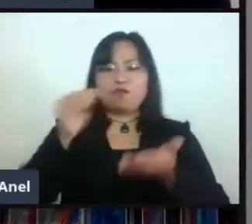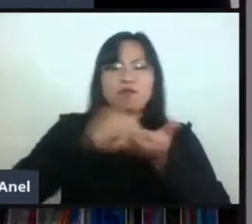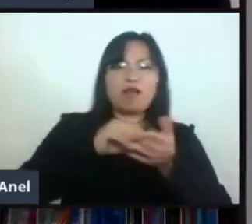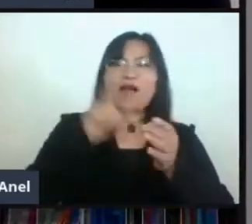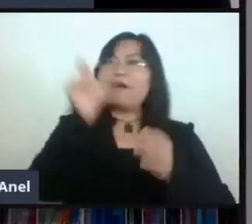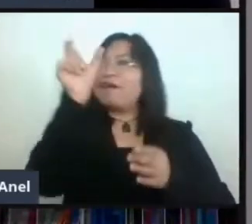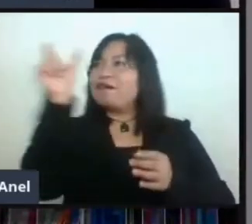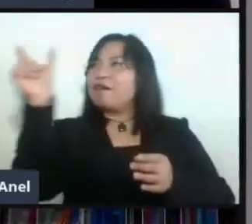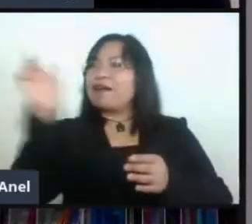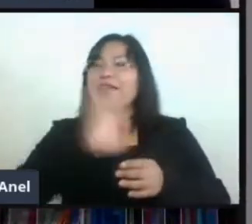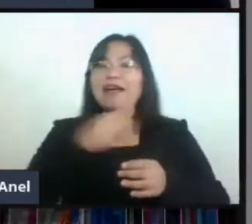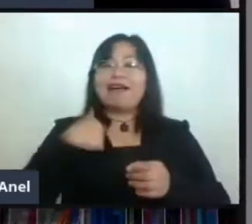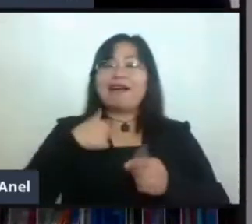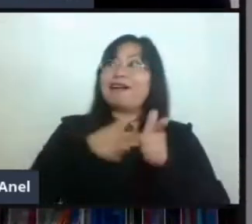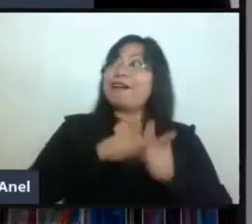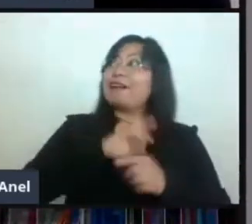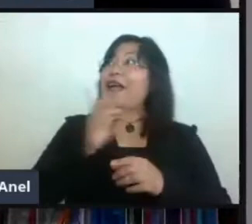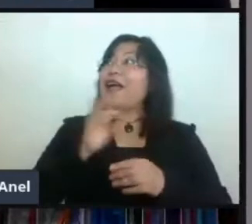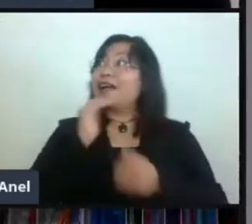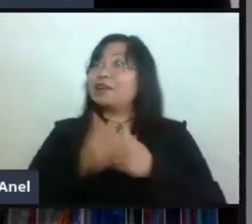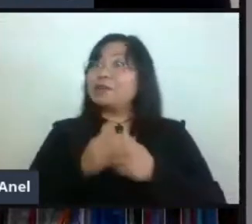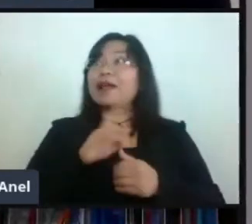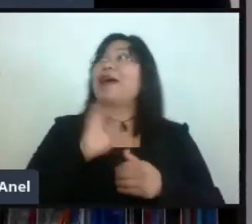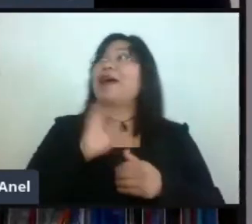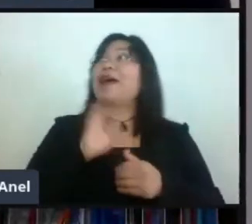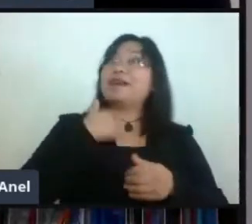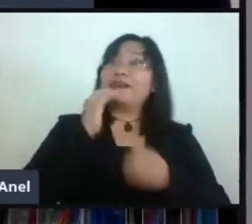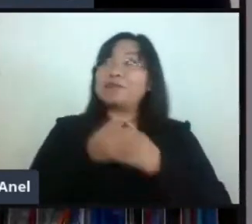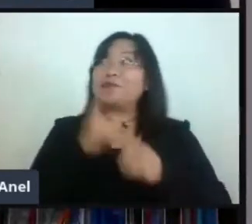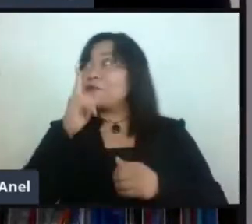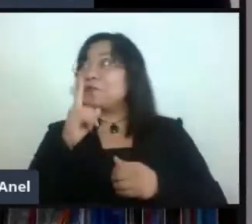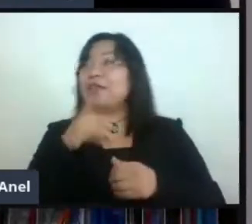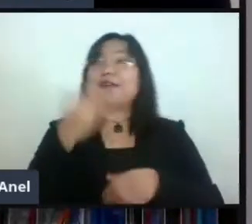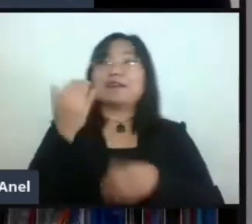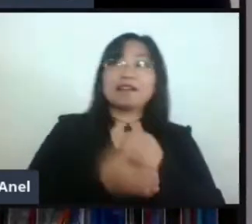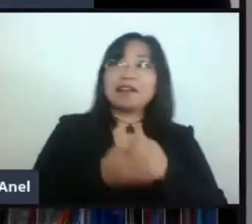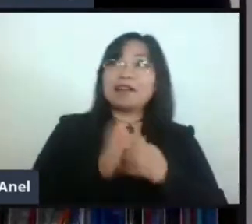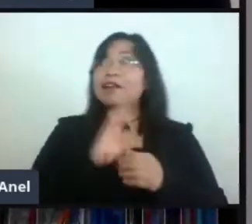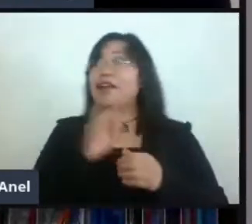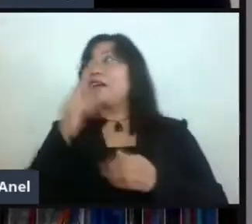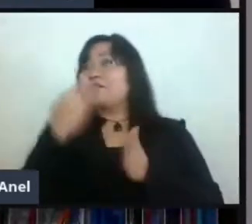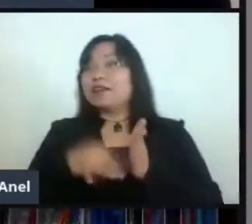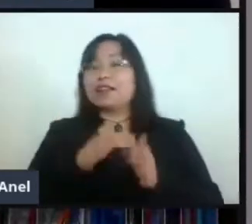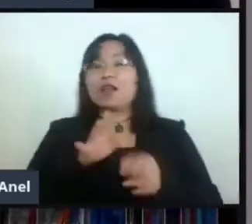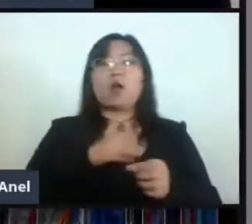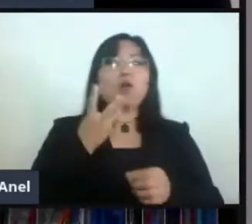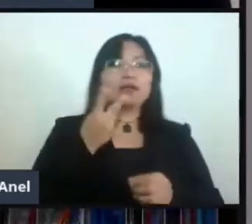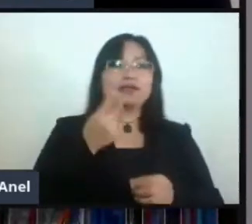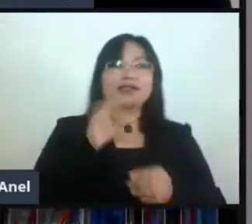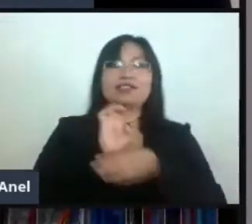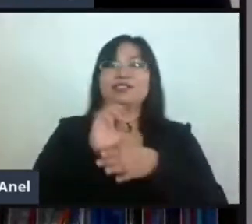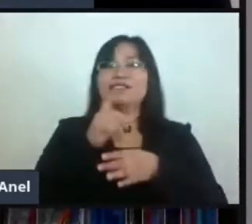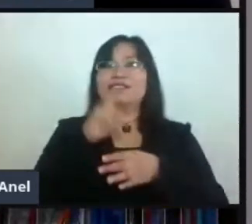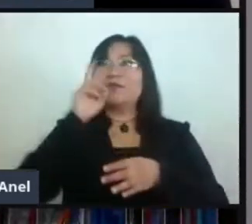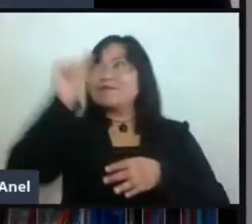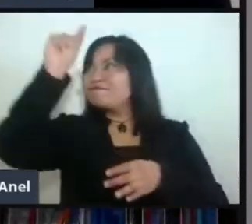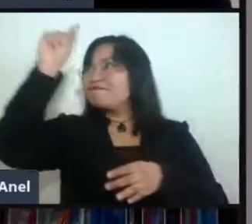yo estuviera haciendo un examen en mi salón, digamos, sí pondría el orden de preguntas aleatorio, ¿no?